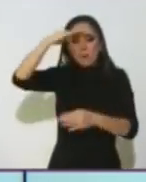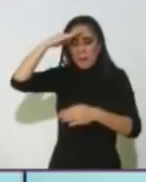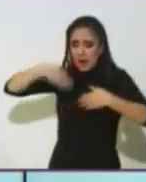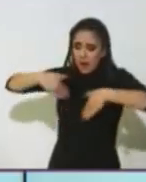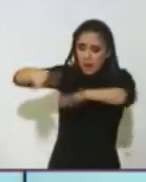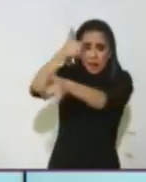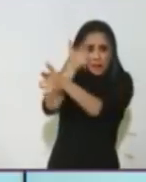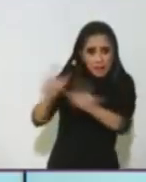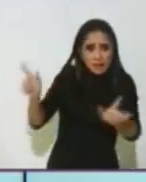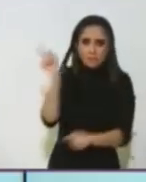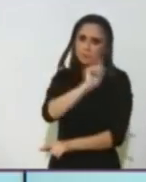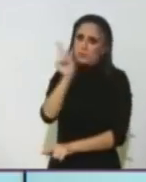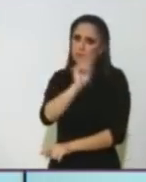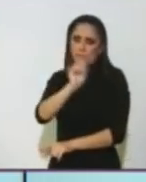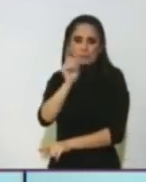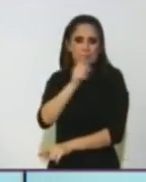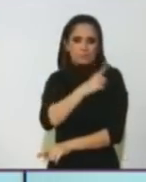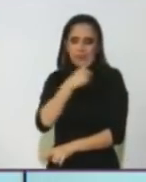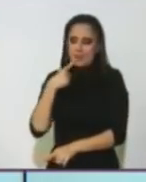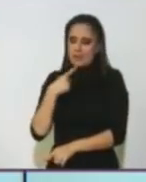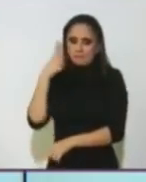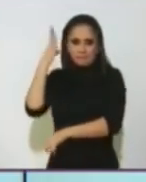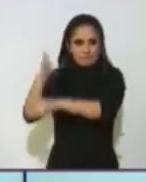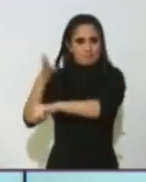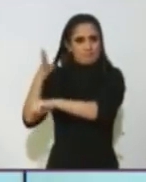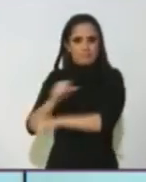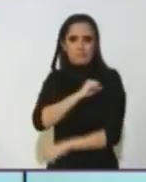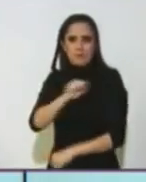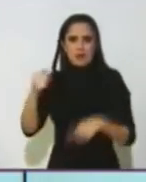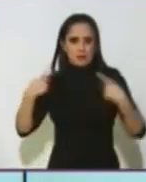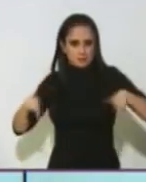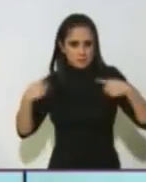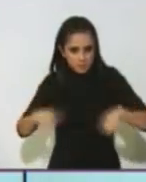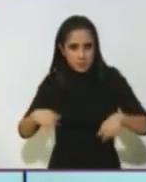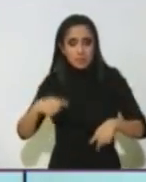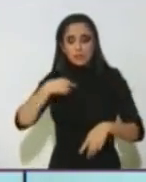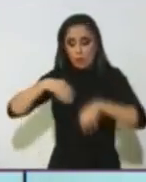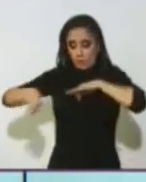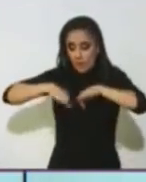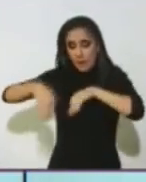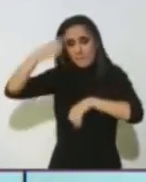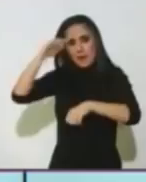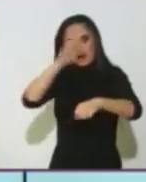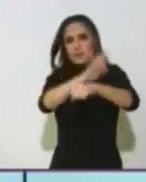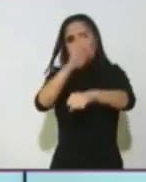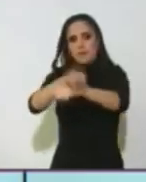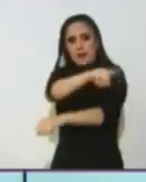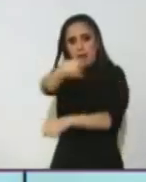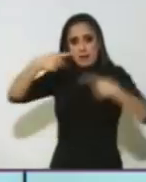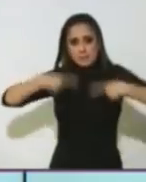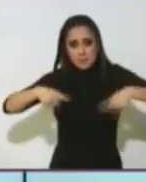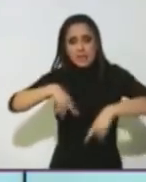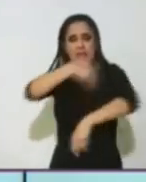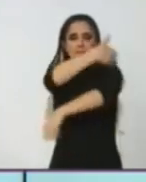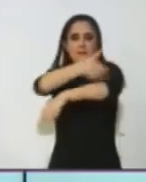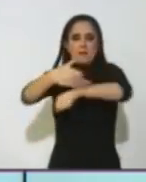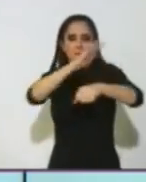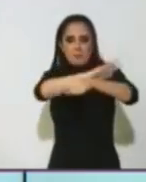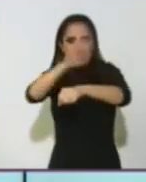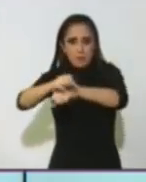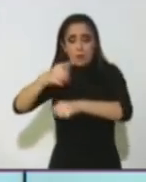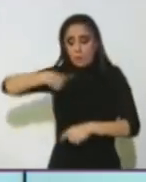existe dentro de nuestras instituciones vamos a trabajar por ti para tu familia porque nosotros hacemos